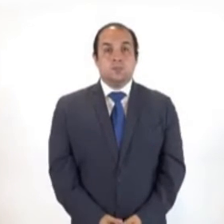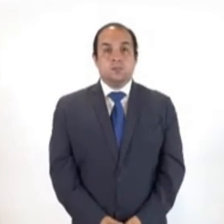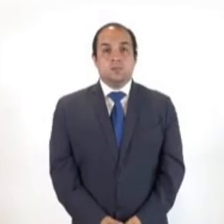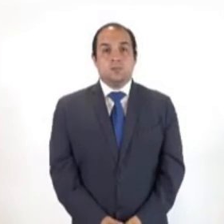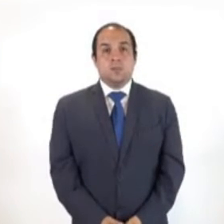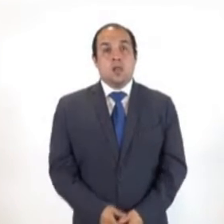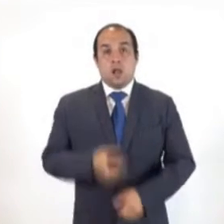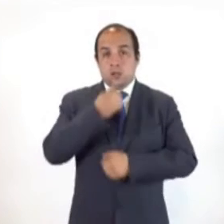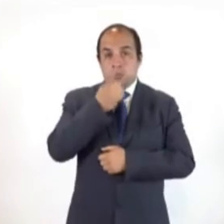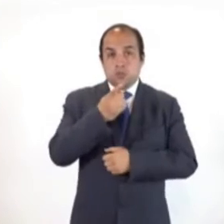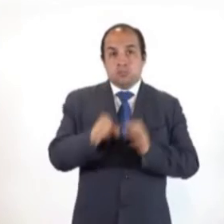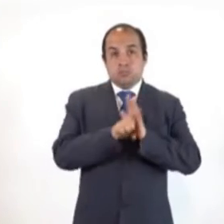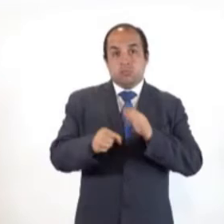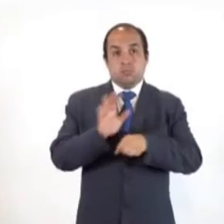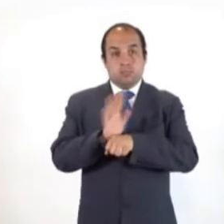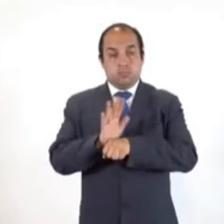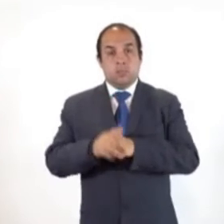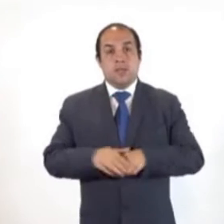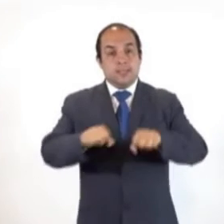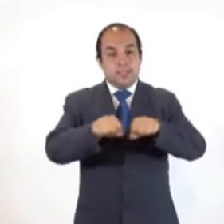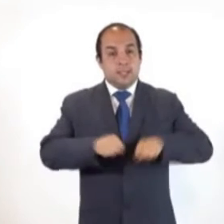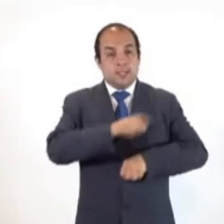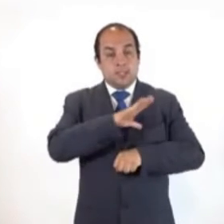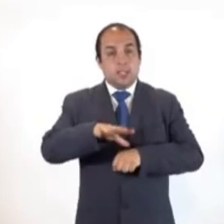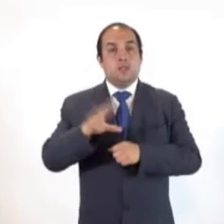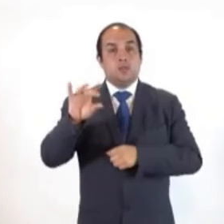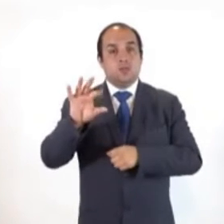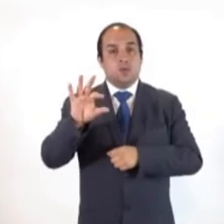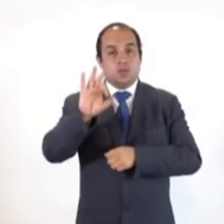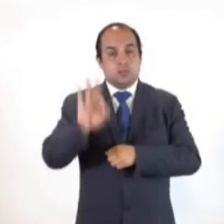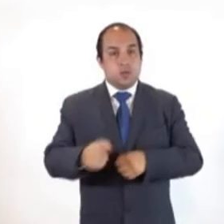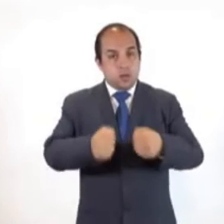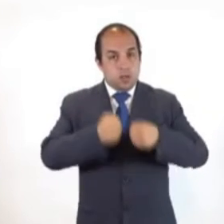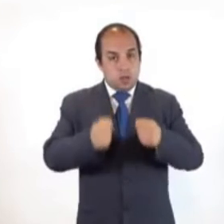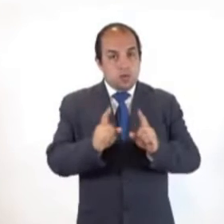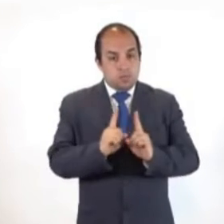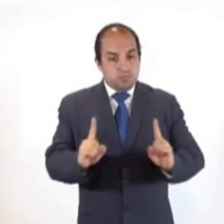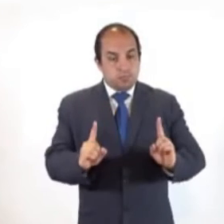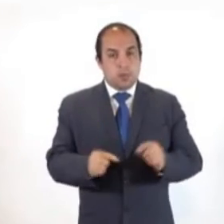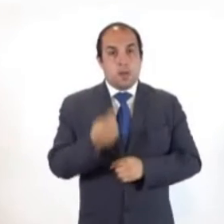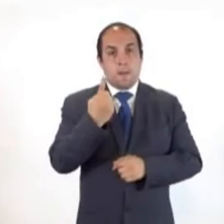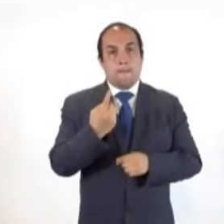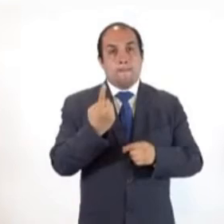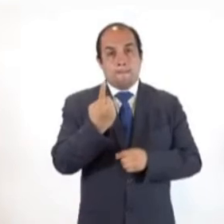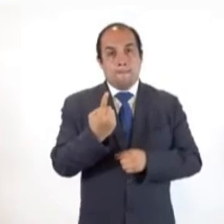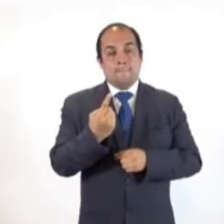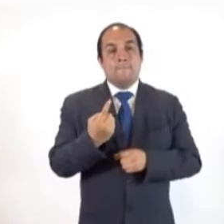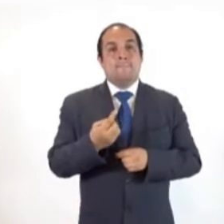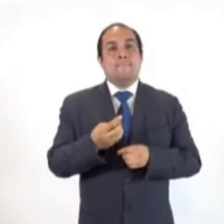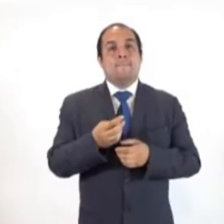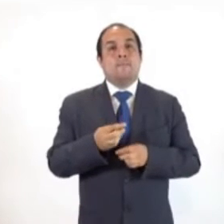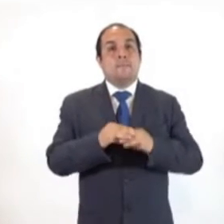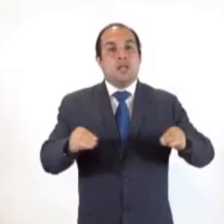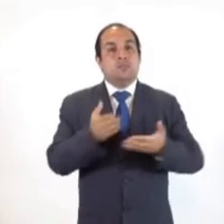Es lo que les decía, en el caso de cines, en salas generales 40% garantiza la distancia de 1,5 metros